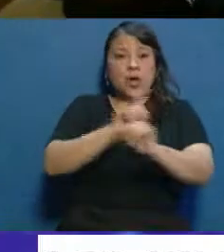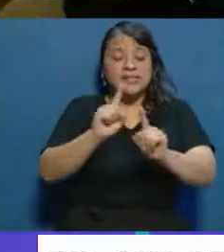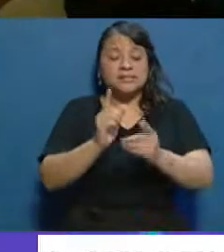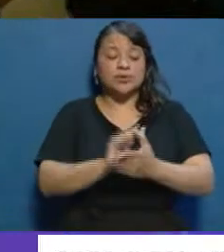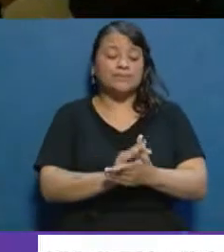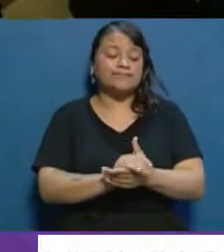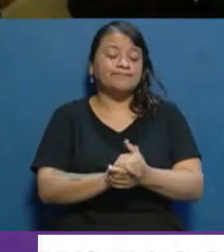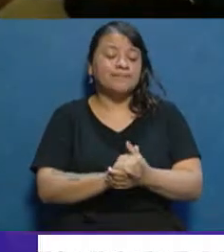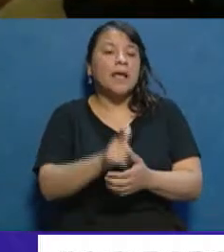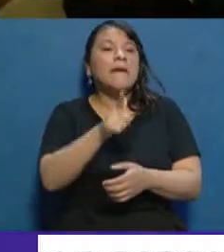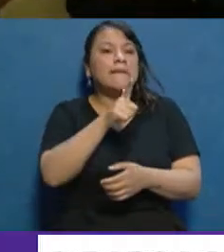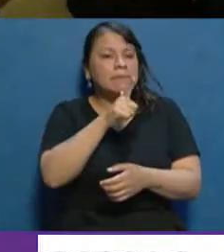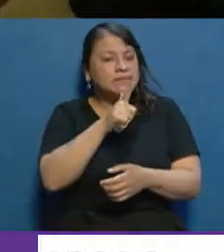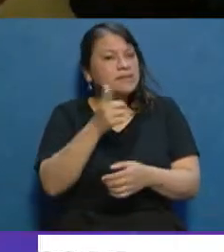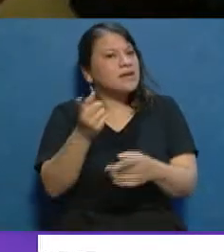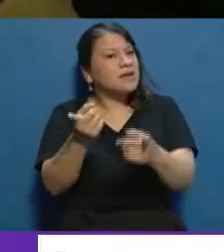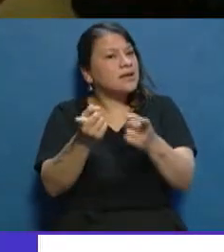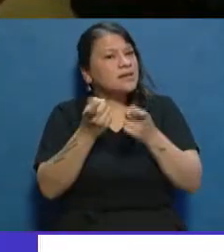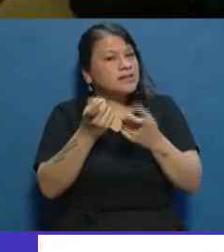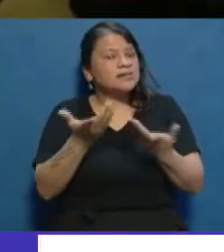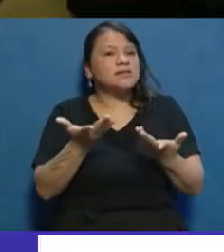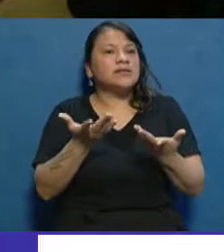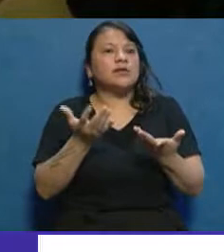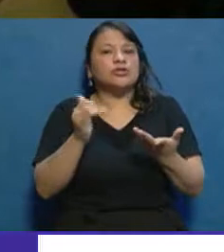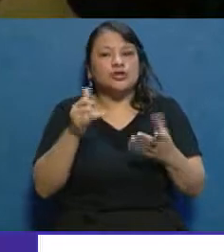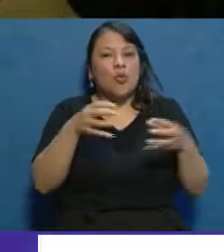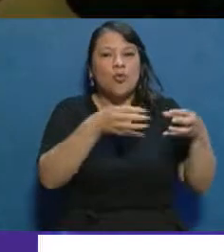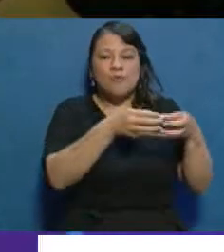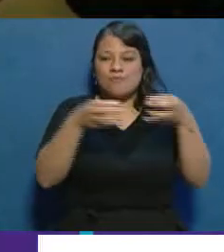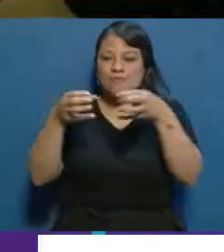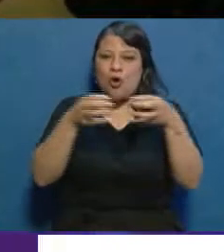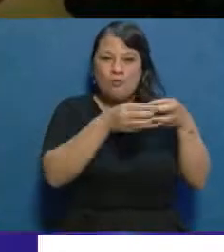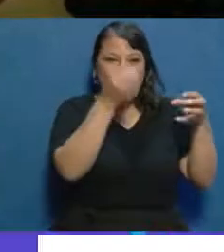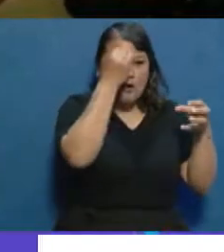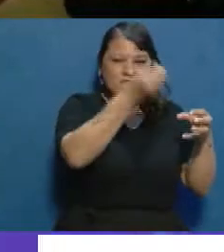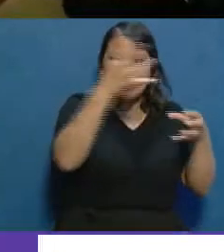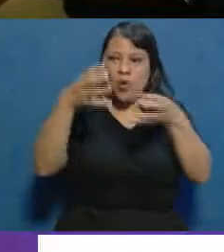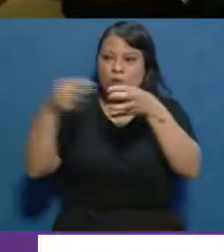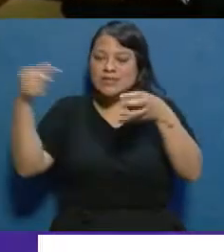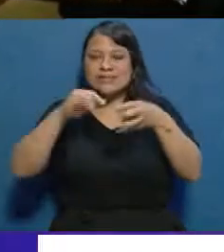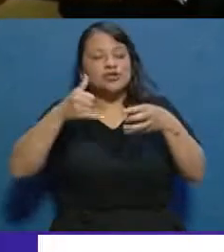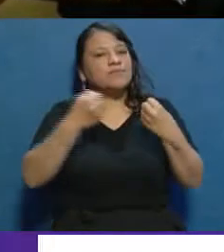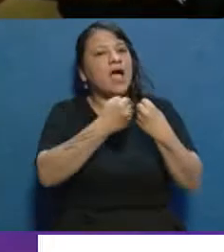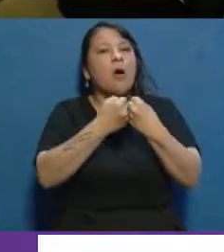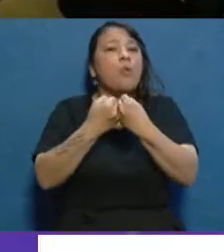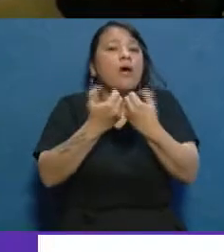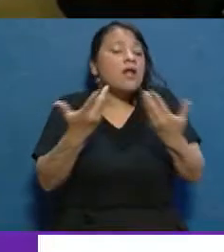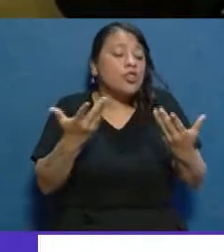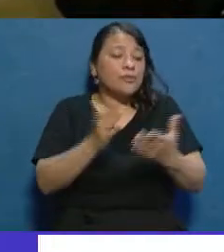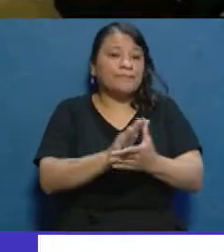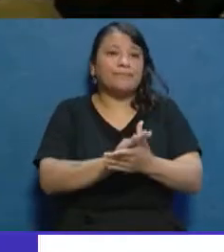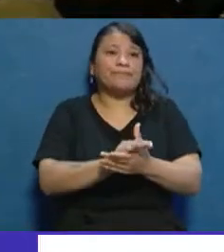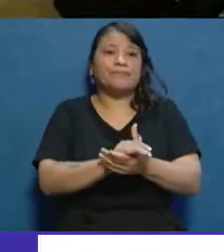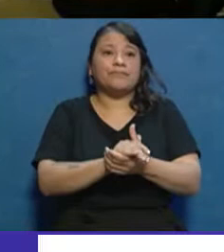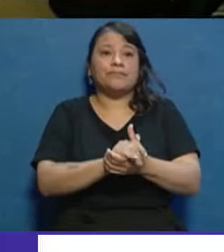es necesario bajar los niveles de intransigencia de ambas partes y tratar de generar los consensos. Hacia los trabajadores estatales que